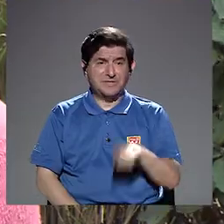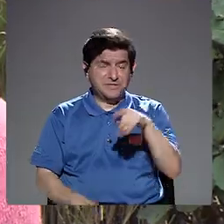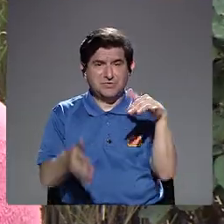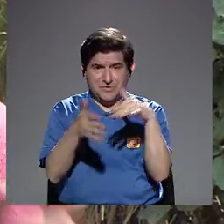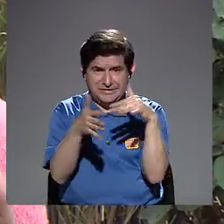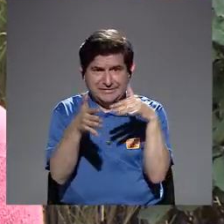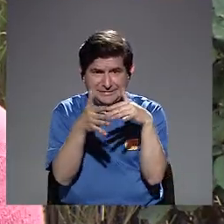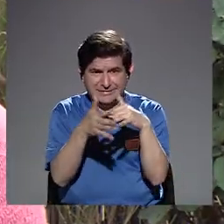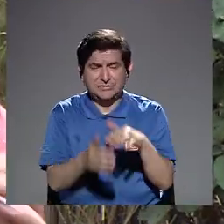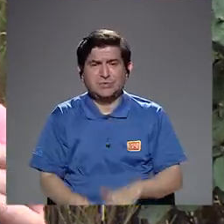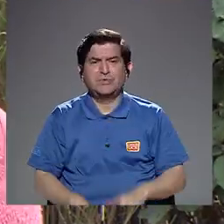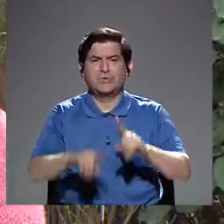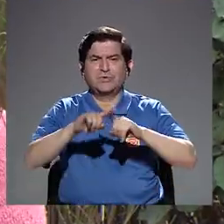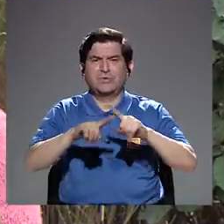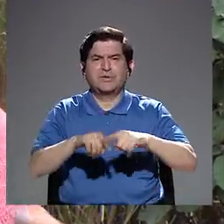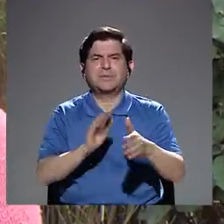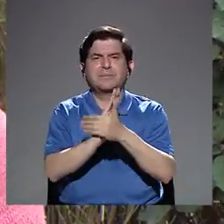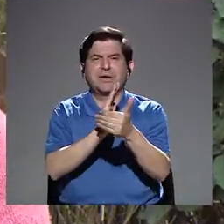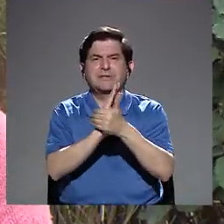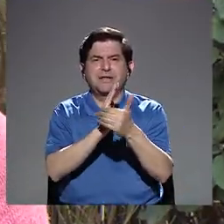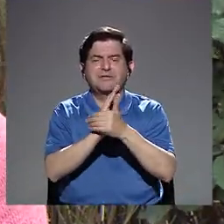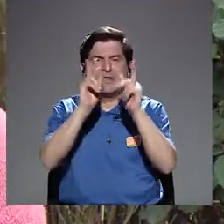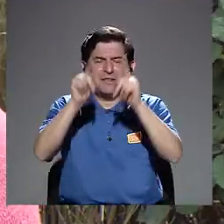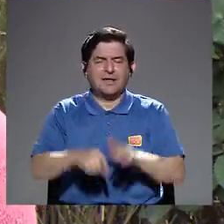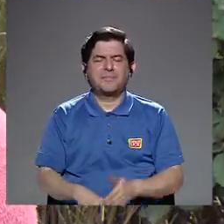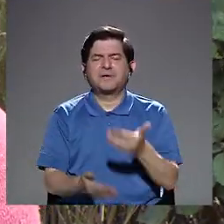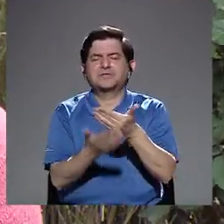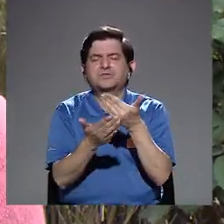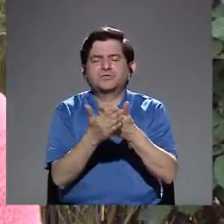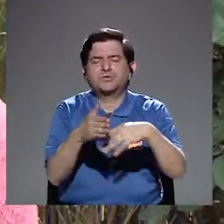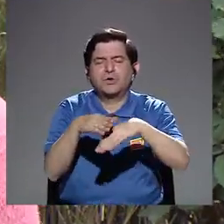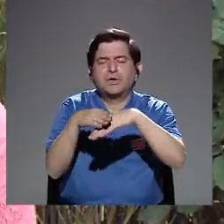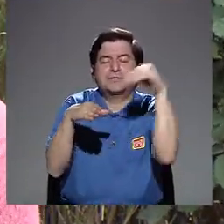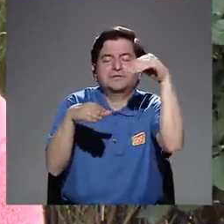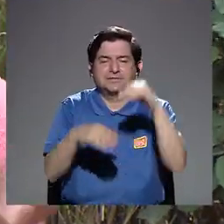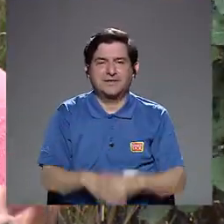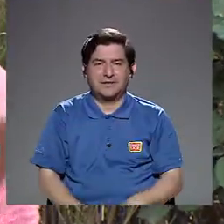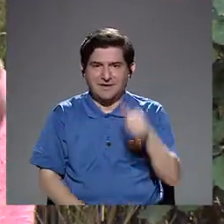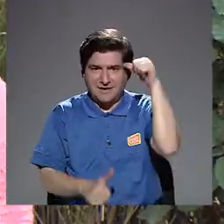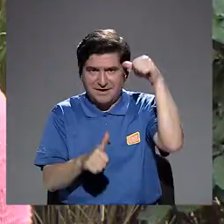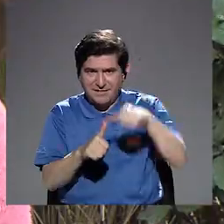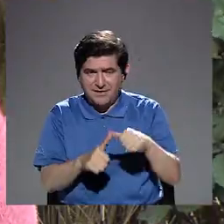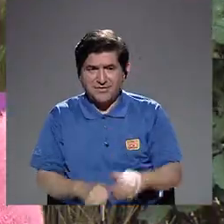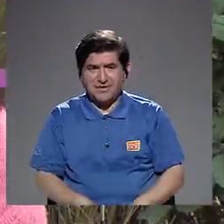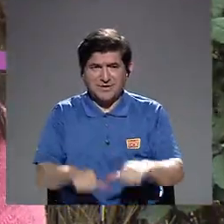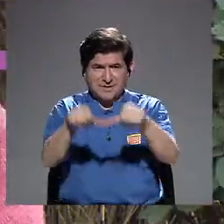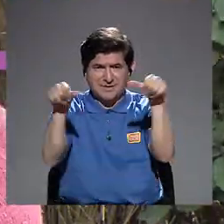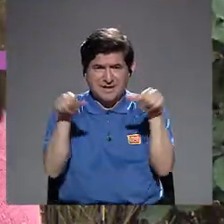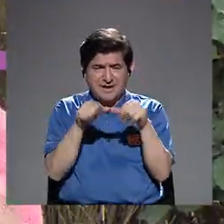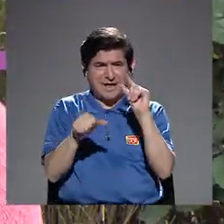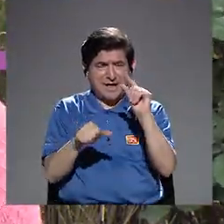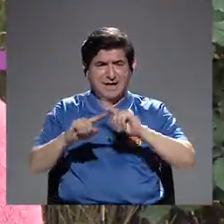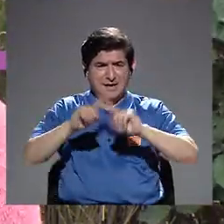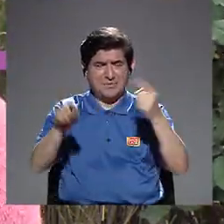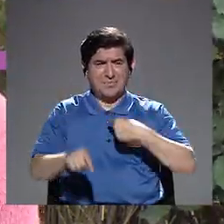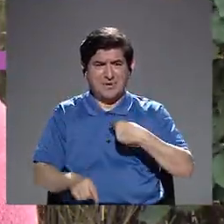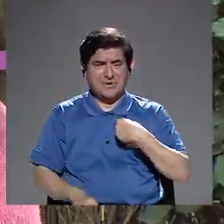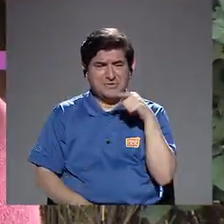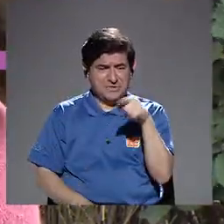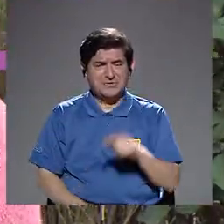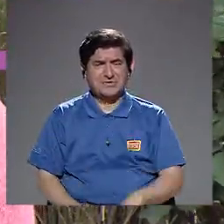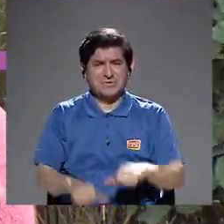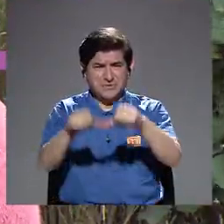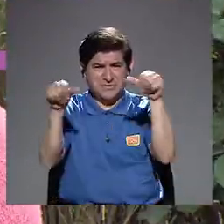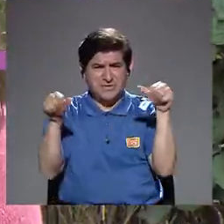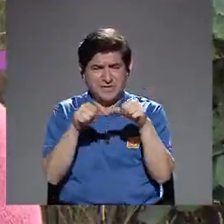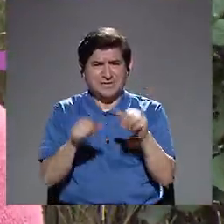ese estudio, depende de la pericia de la persona que te toma la muestra, porque recordemos que es una zona, aunque sea pequeña, pero si yo te tomo una